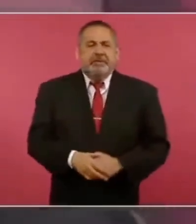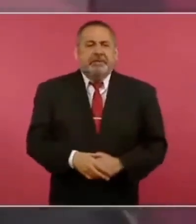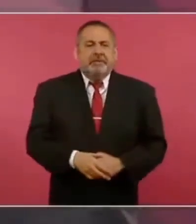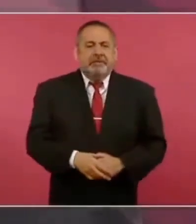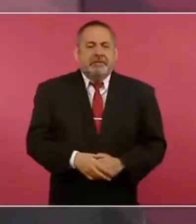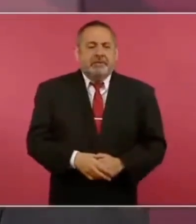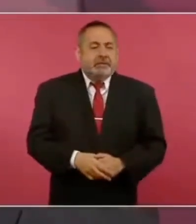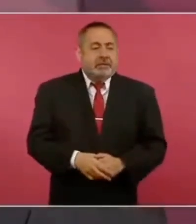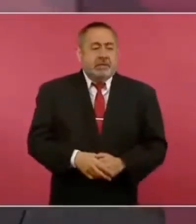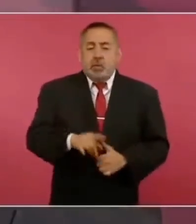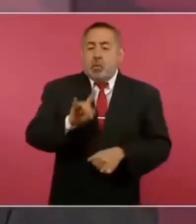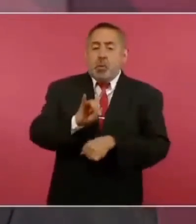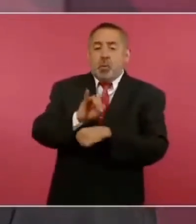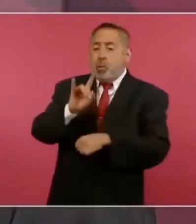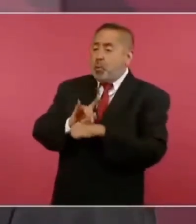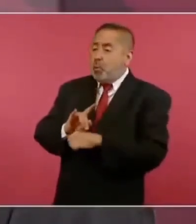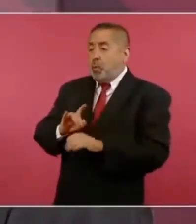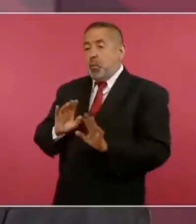fingir.